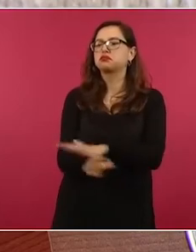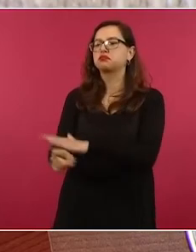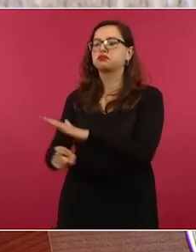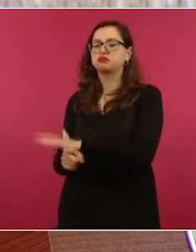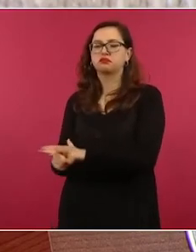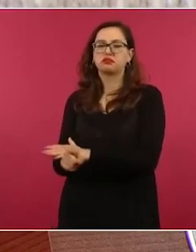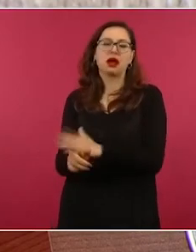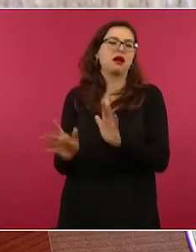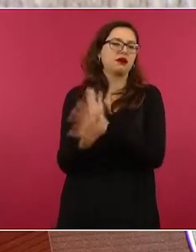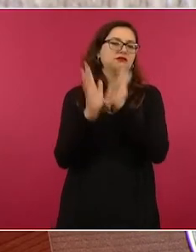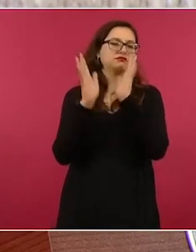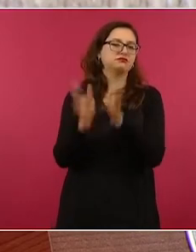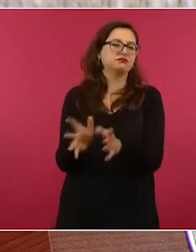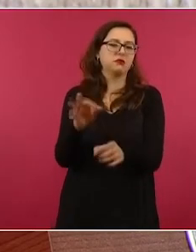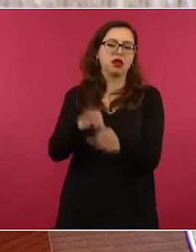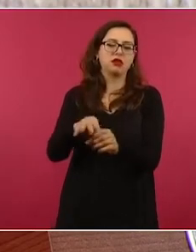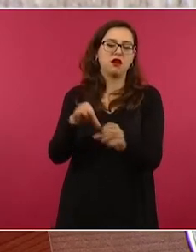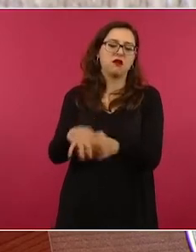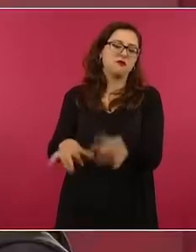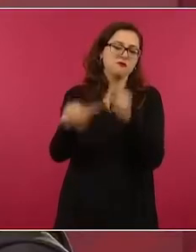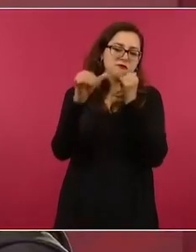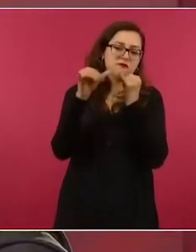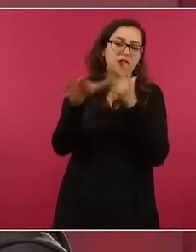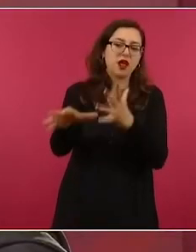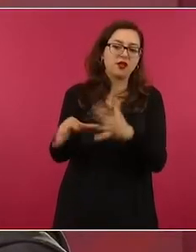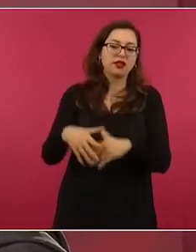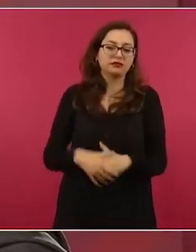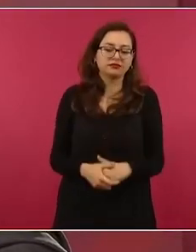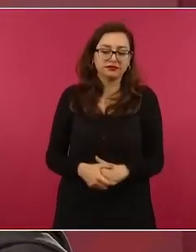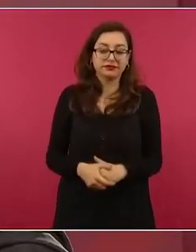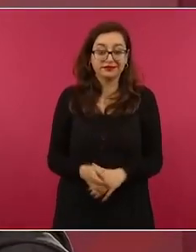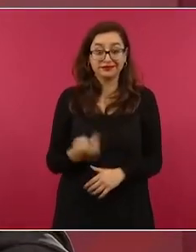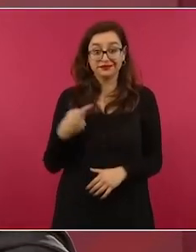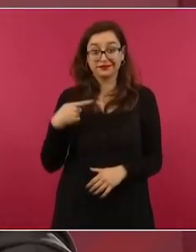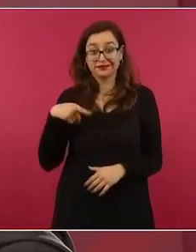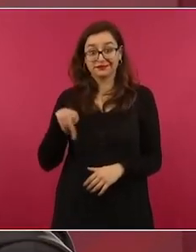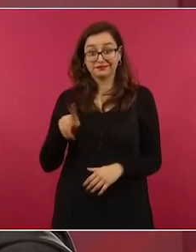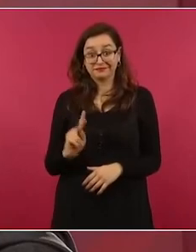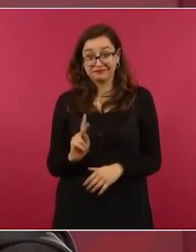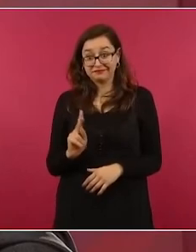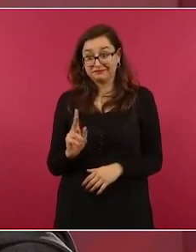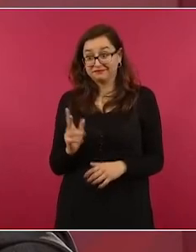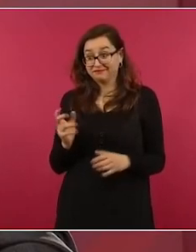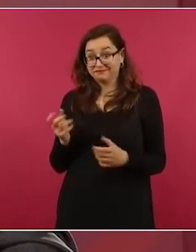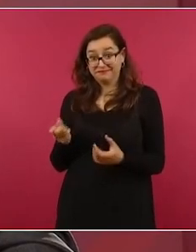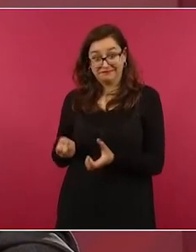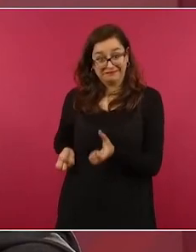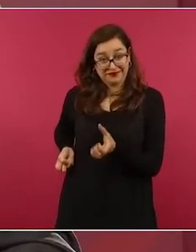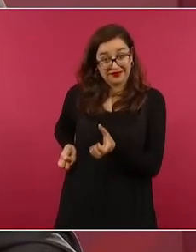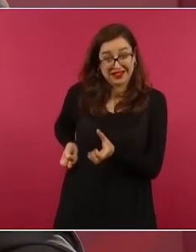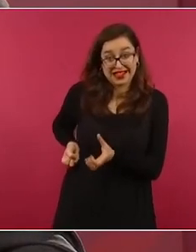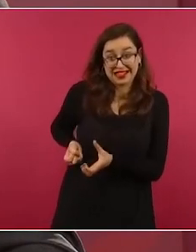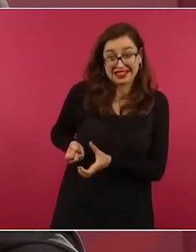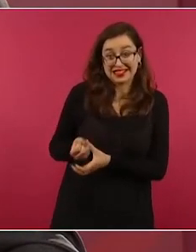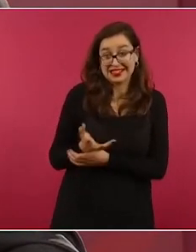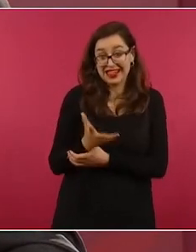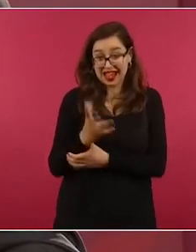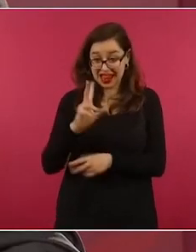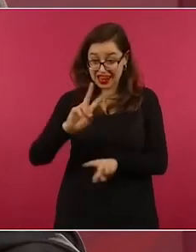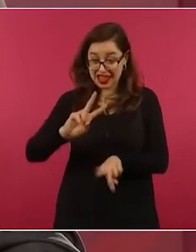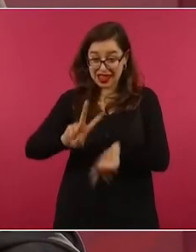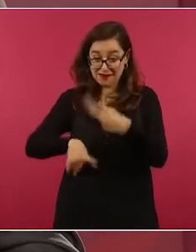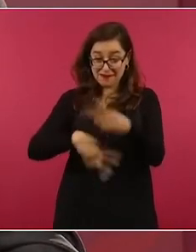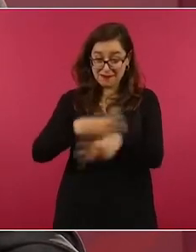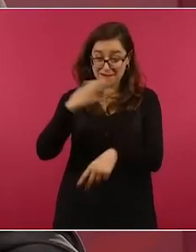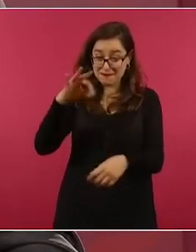Pero aquí participó más gente que en Hidalgo, que en Quintana Roo,